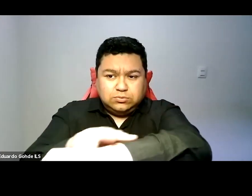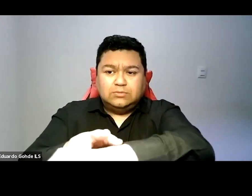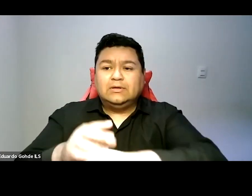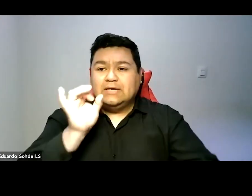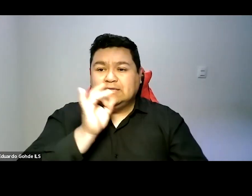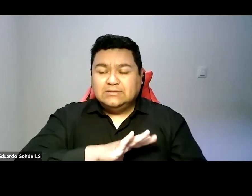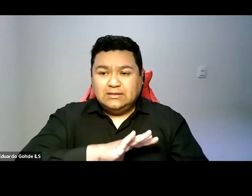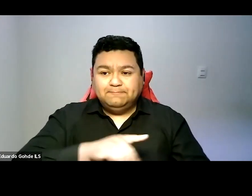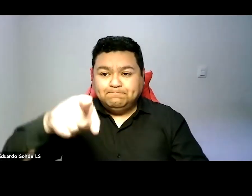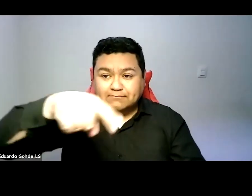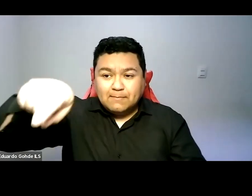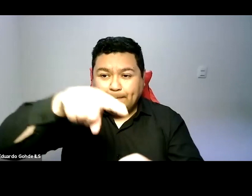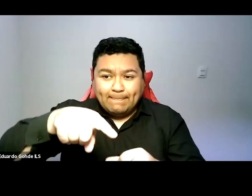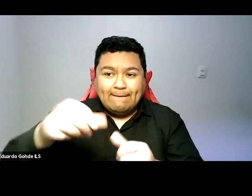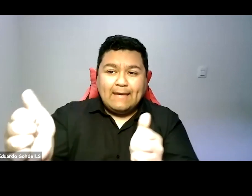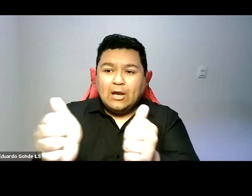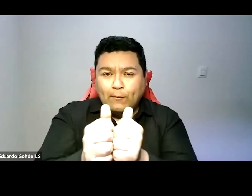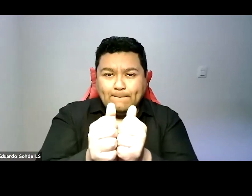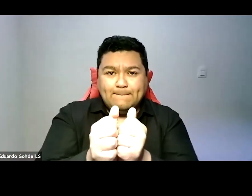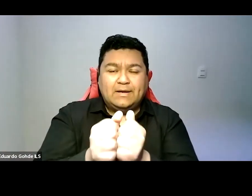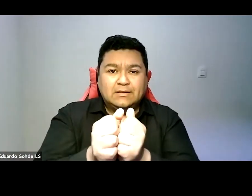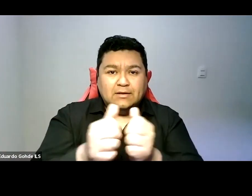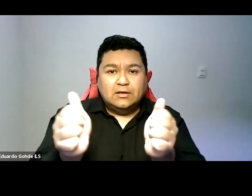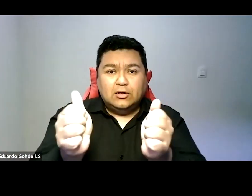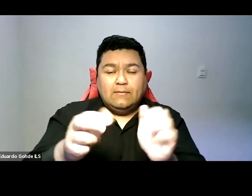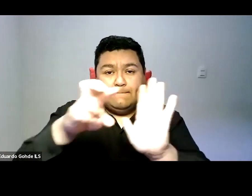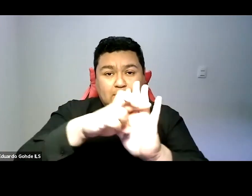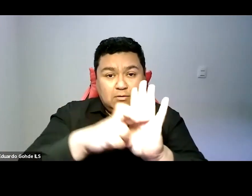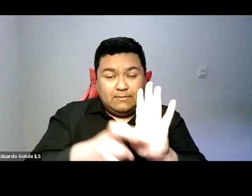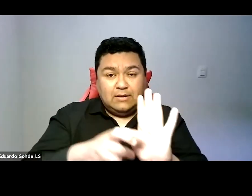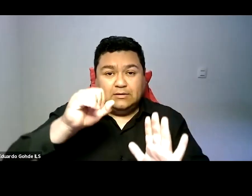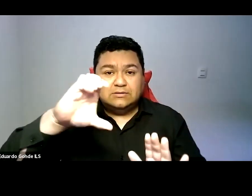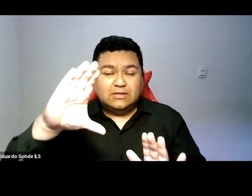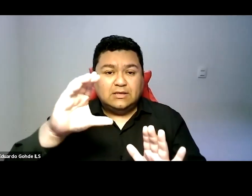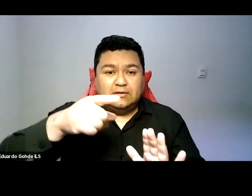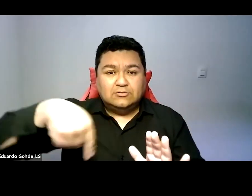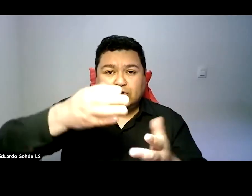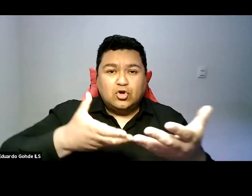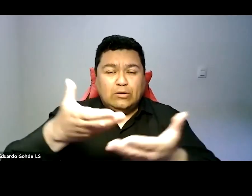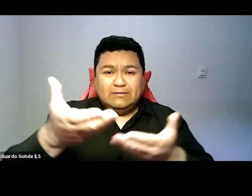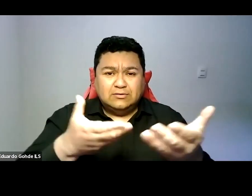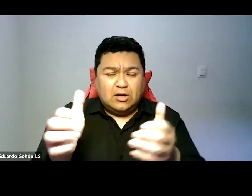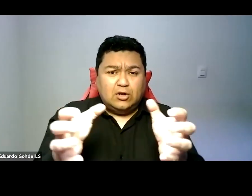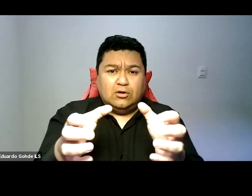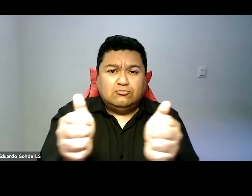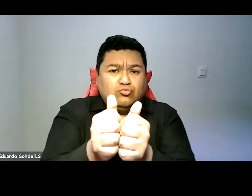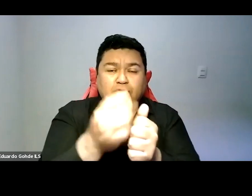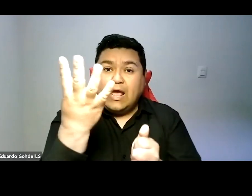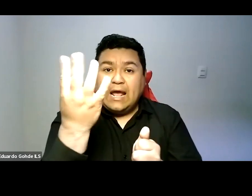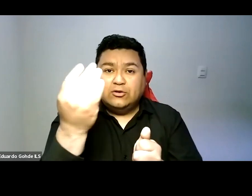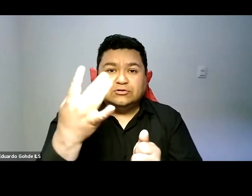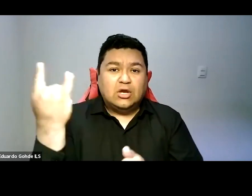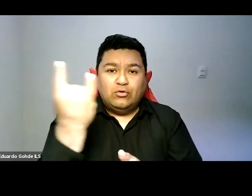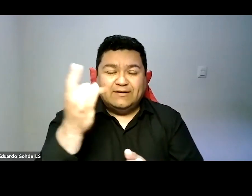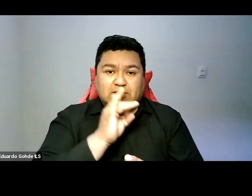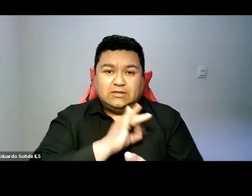que participan del programa ISEC a través de la colaboración que tenemos con las 14 universidades chilenas que implementan el